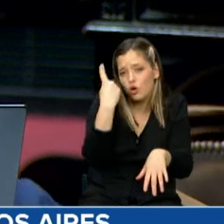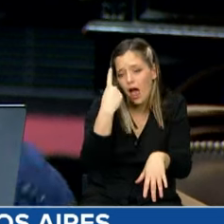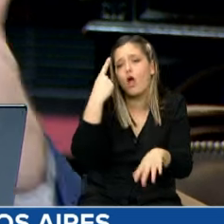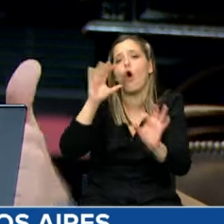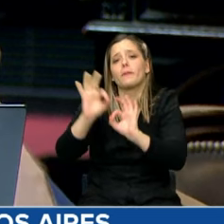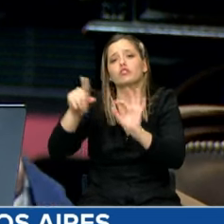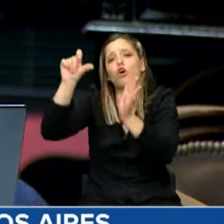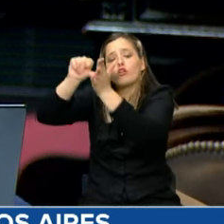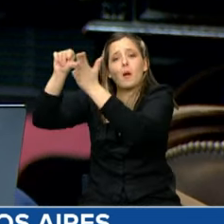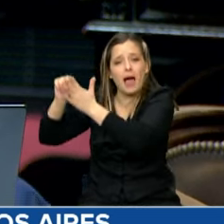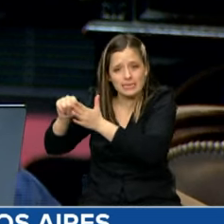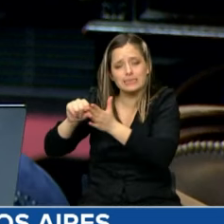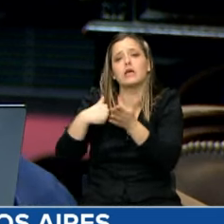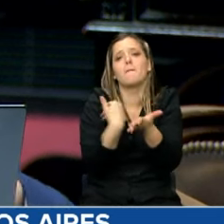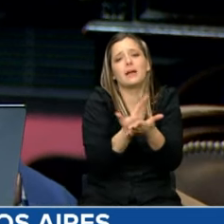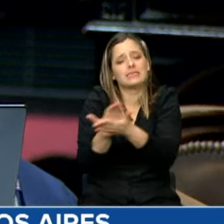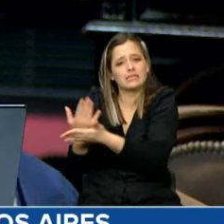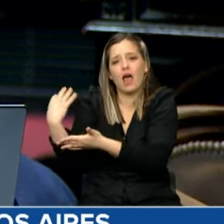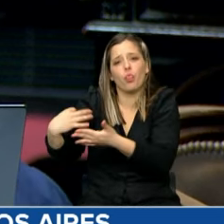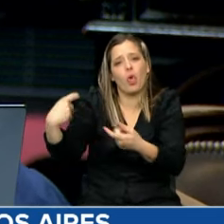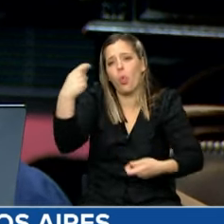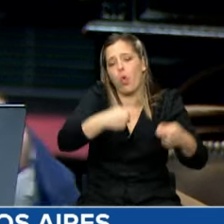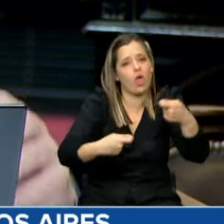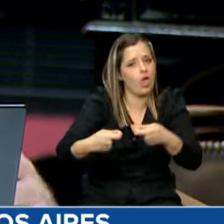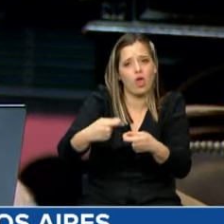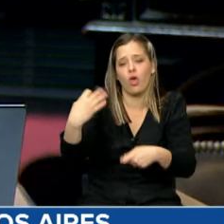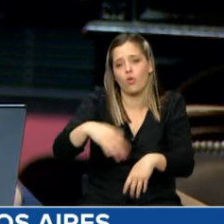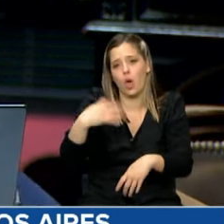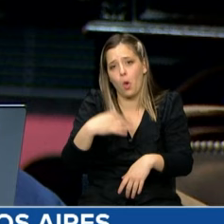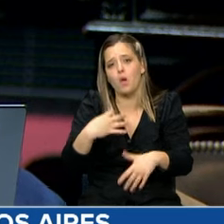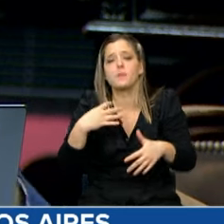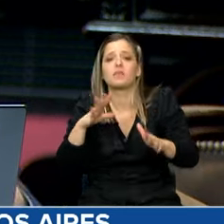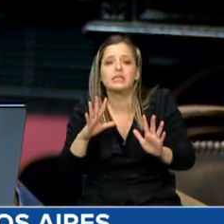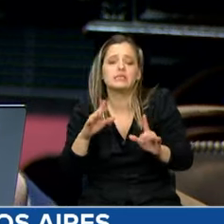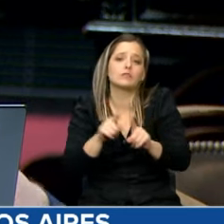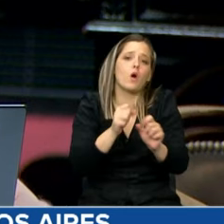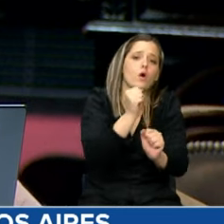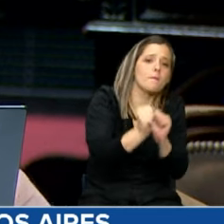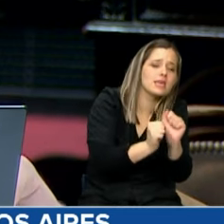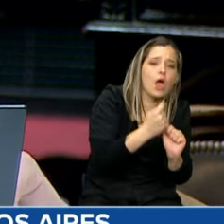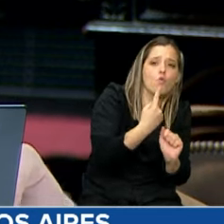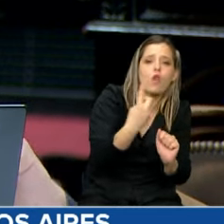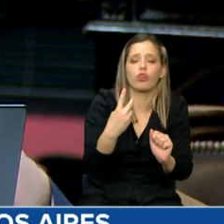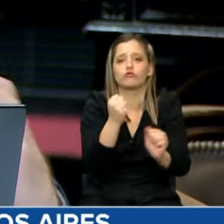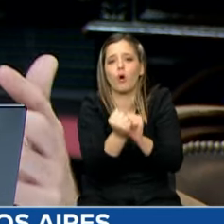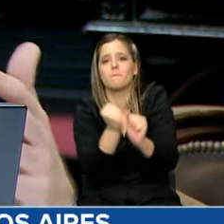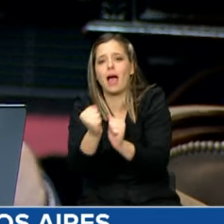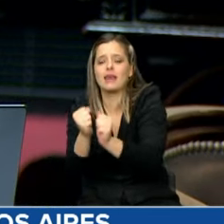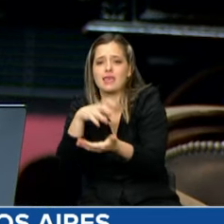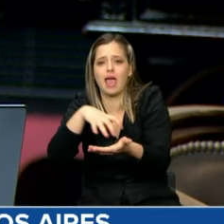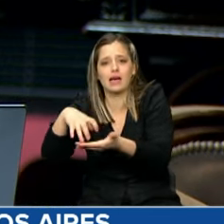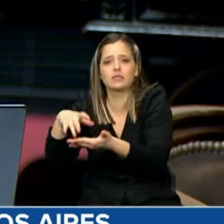países tal vez en un consorcio tal vez en proyectos de dos o tres compañías o de una pero con la